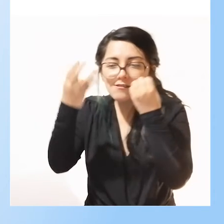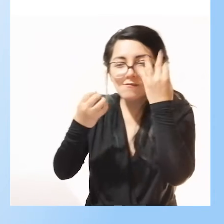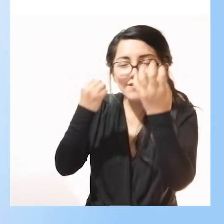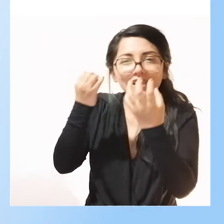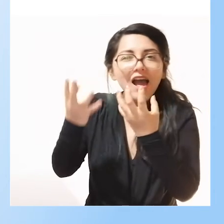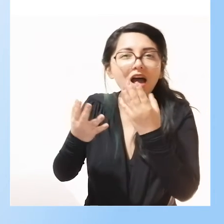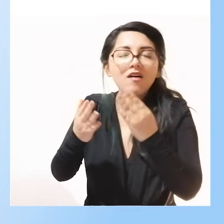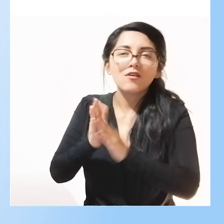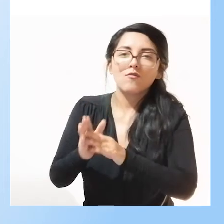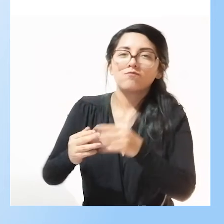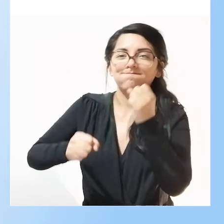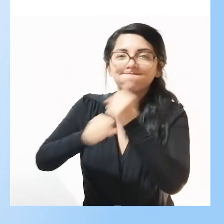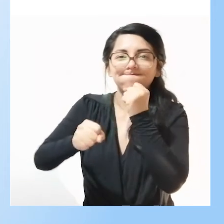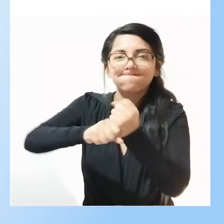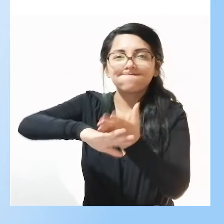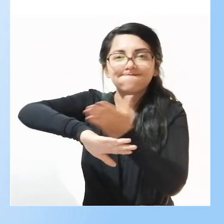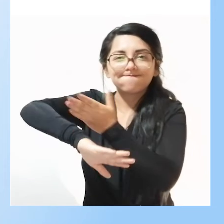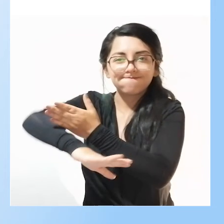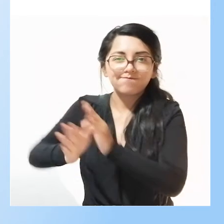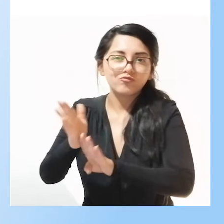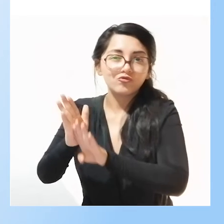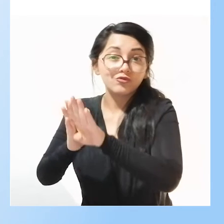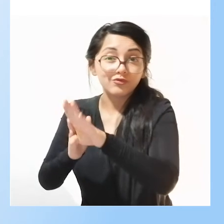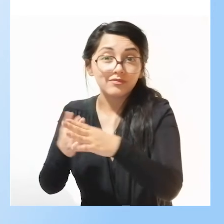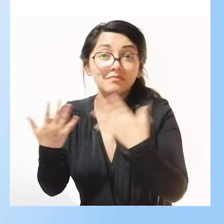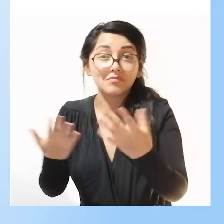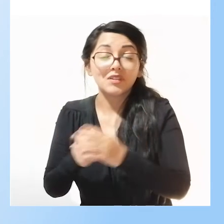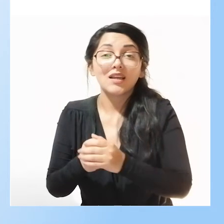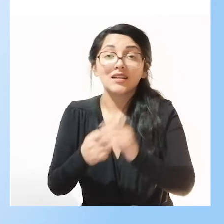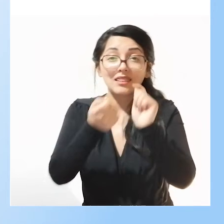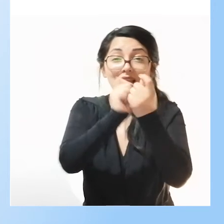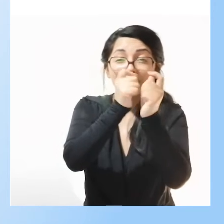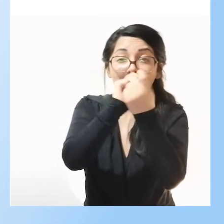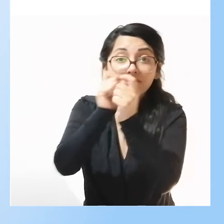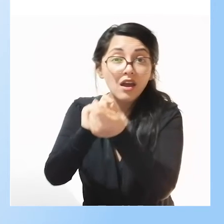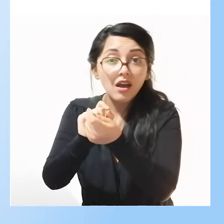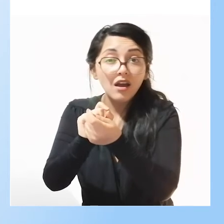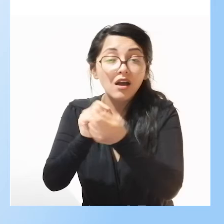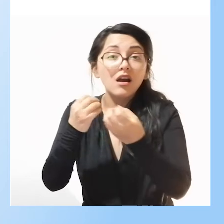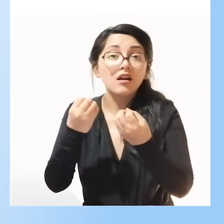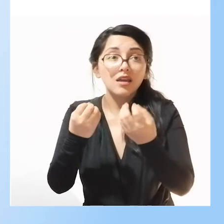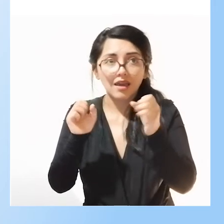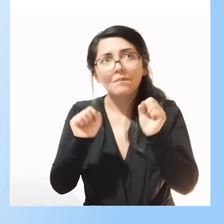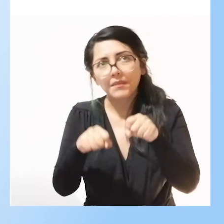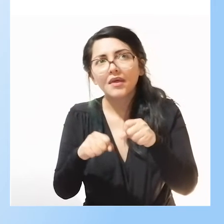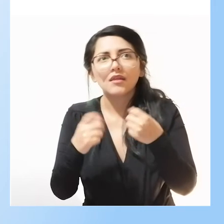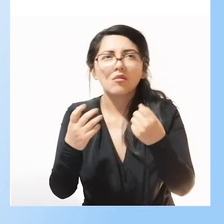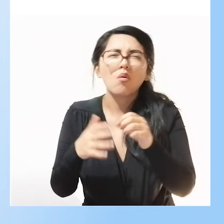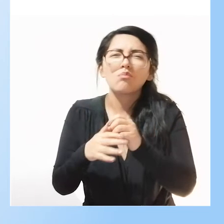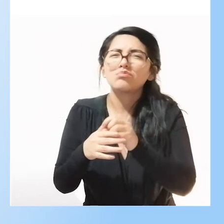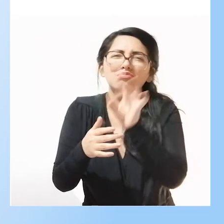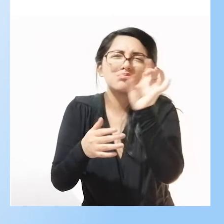podemos introducir alternativas. Pero todos estos cambios, que pueden ser en diferentes componentes de